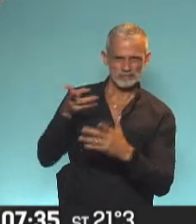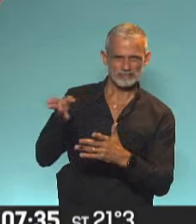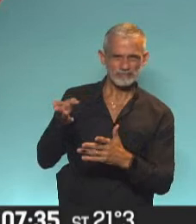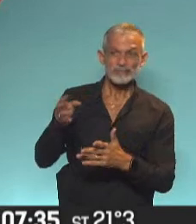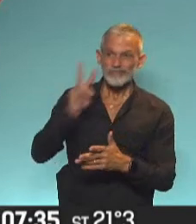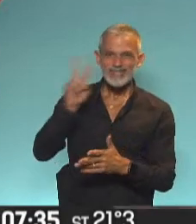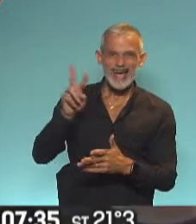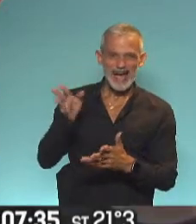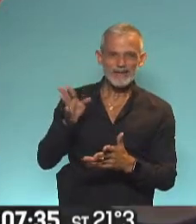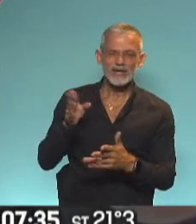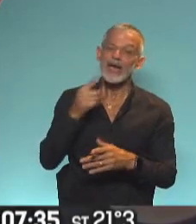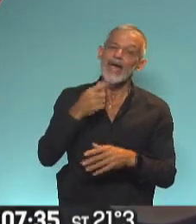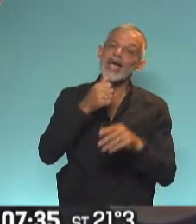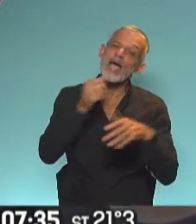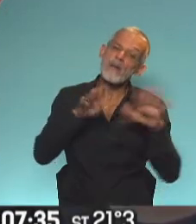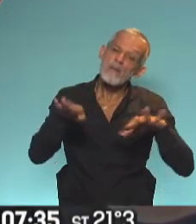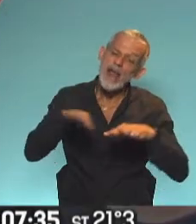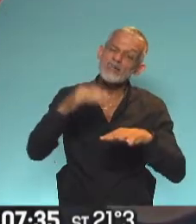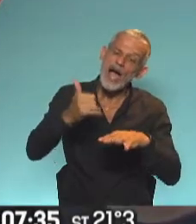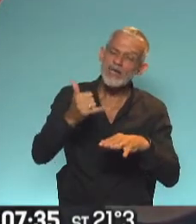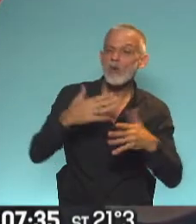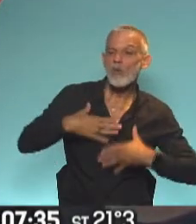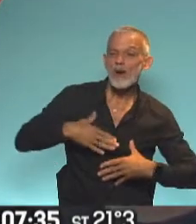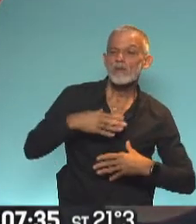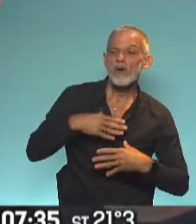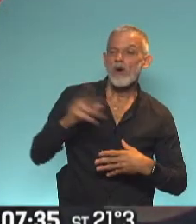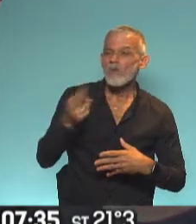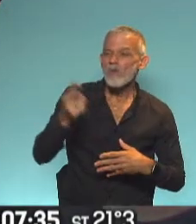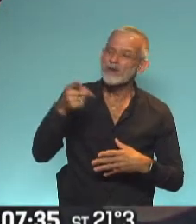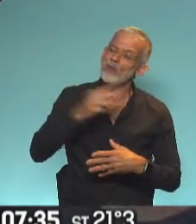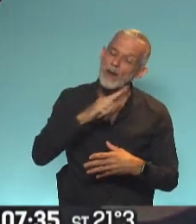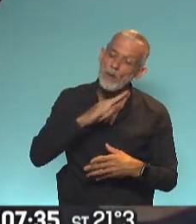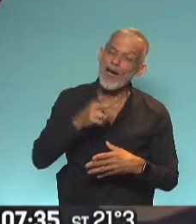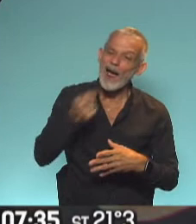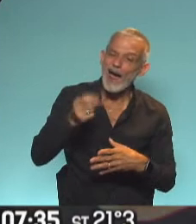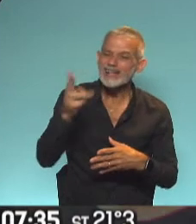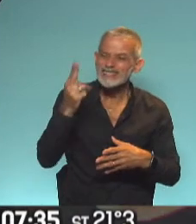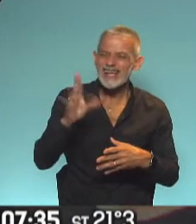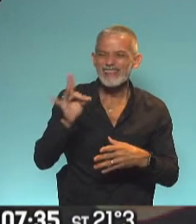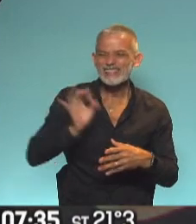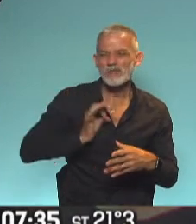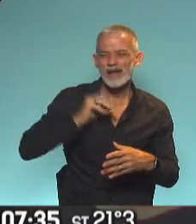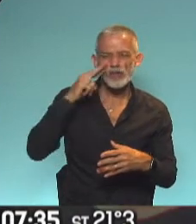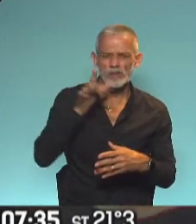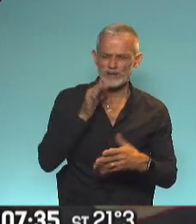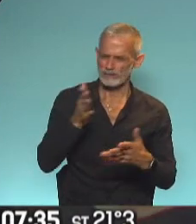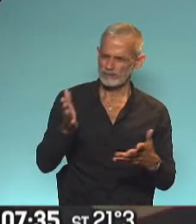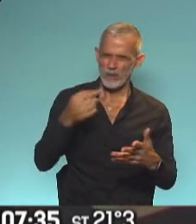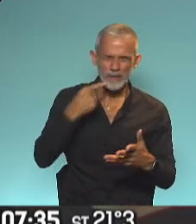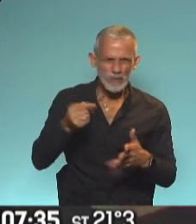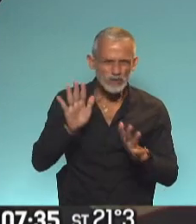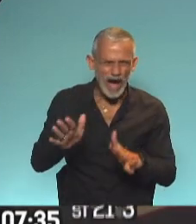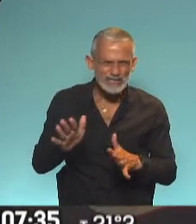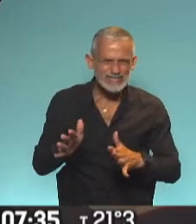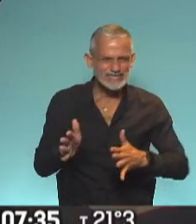playa de Uruguay? Exacto, apareció el cuerpo sin vida de Lola Chomalet, asesinada en diciembre de 2014. Bueno, la verdad es que si hay una